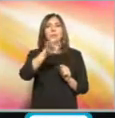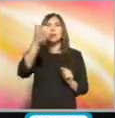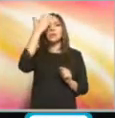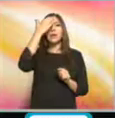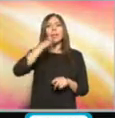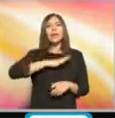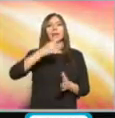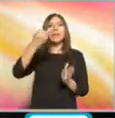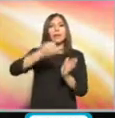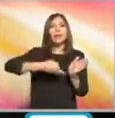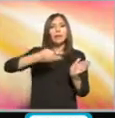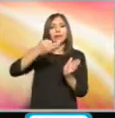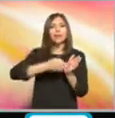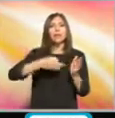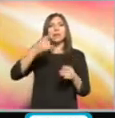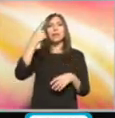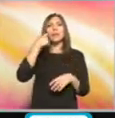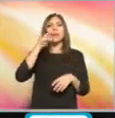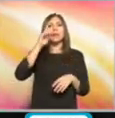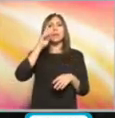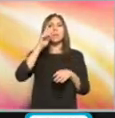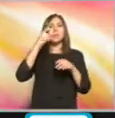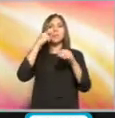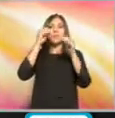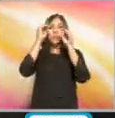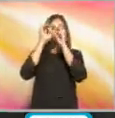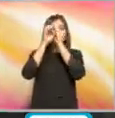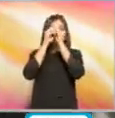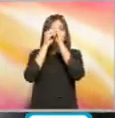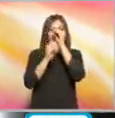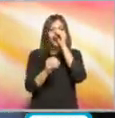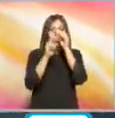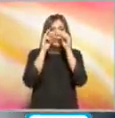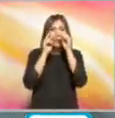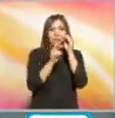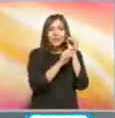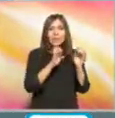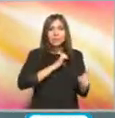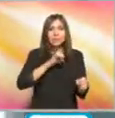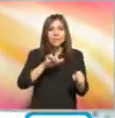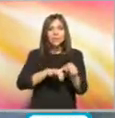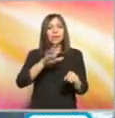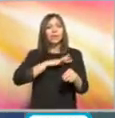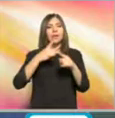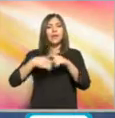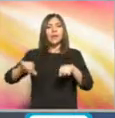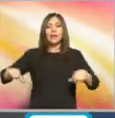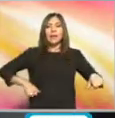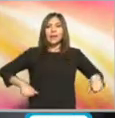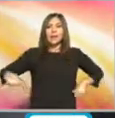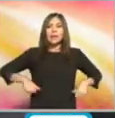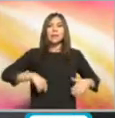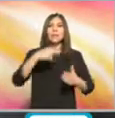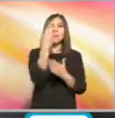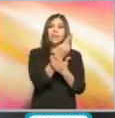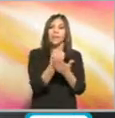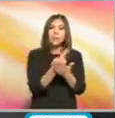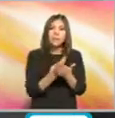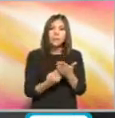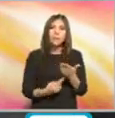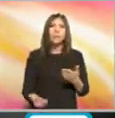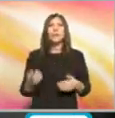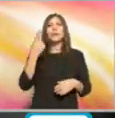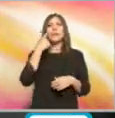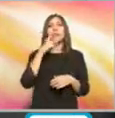talleres, tenemos talleres para observaciones en microscopio, tenemos también otras actividades de dibujo, por ejemplo,